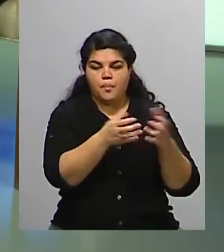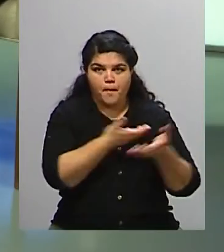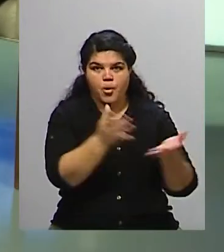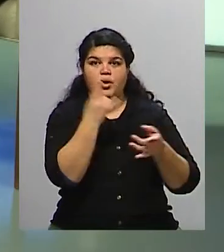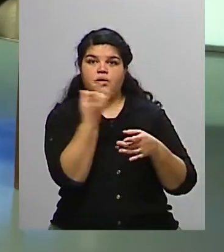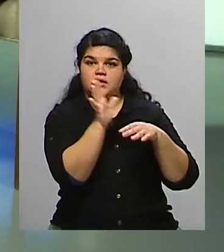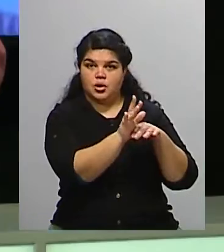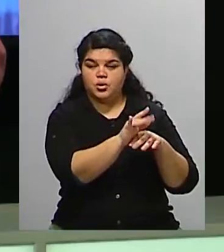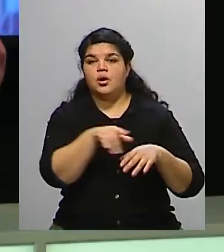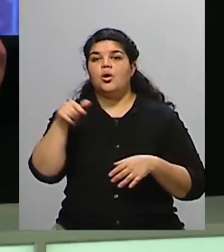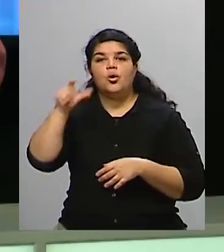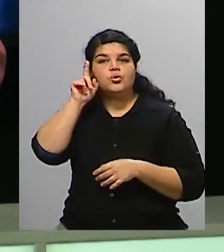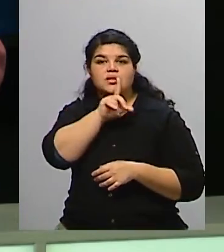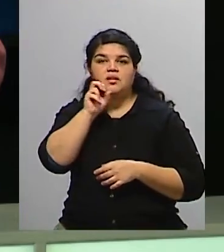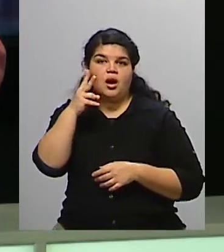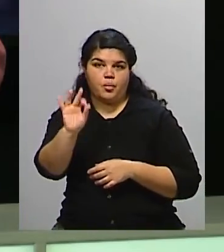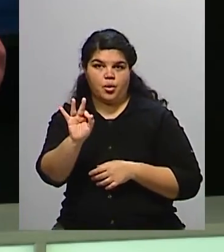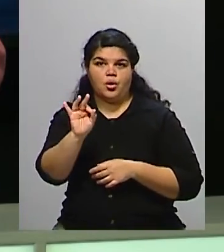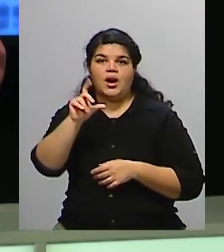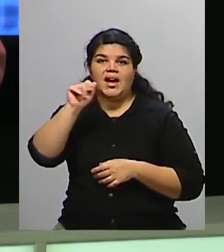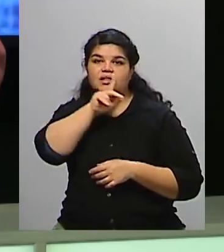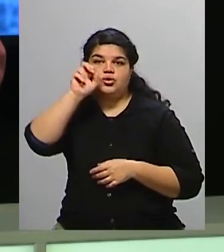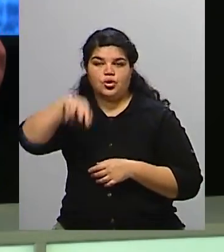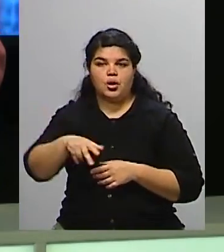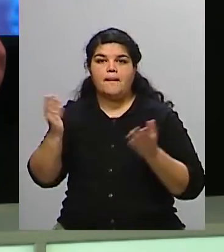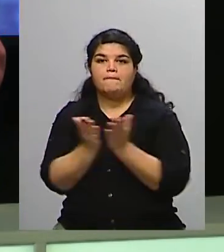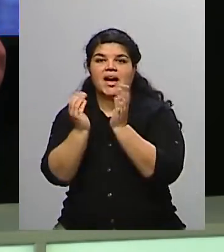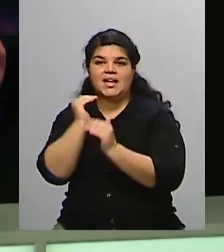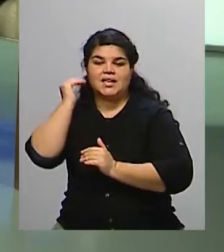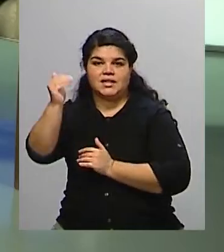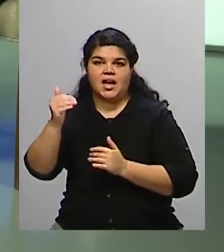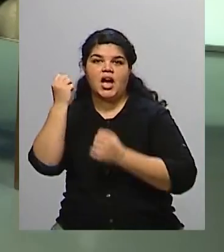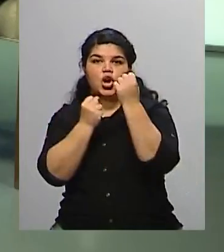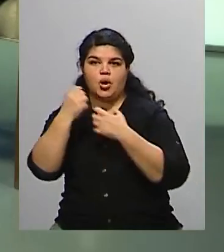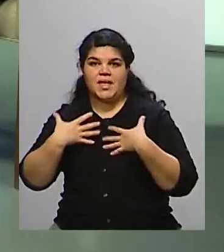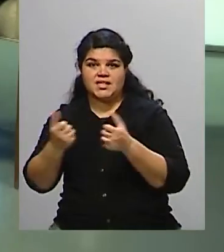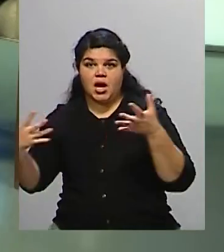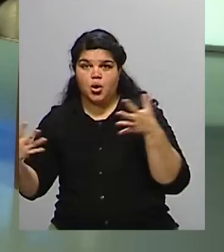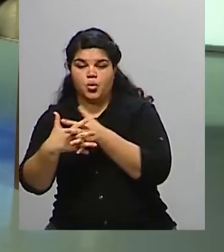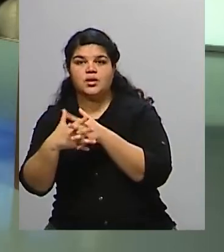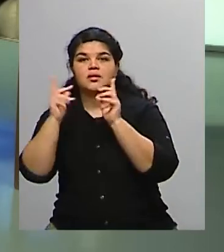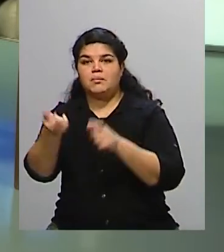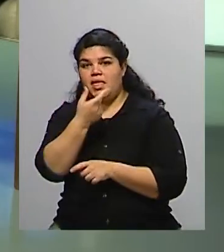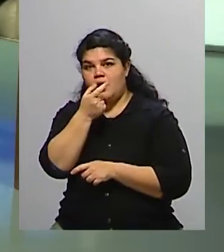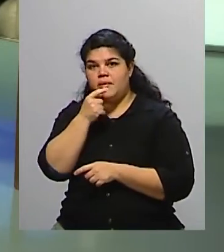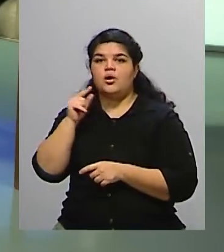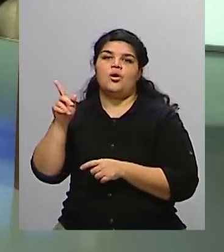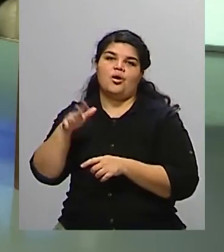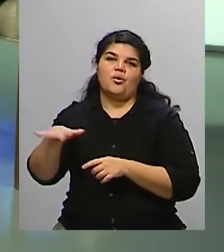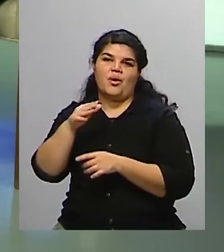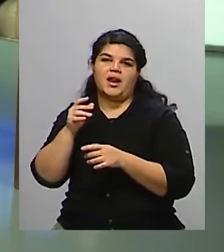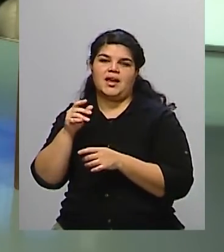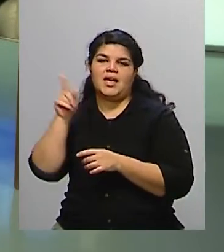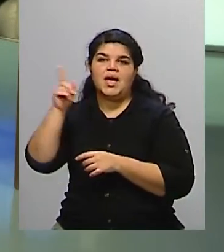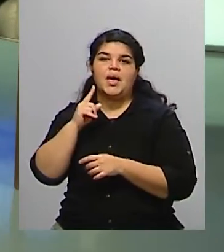y el invitado de Gustavo Muñoz Catón, magíster en economía de la salud y del medicamento por la Universidad Pompeu Fabra de Barcelona,